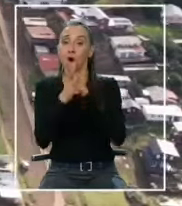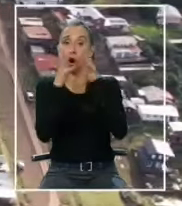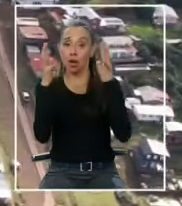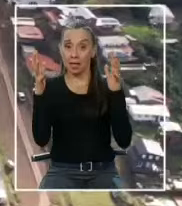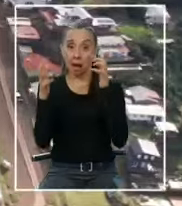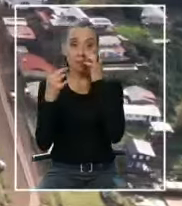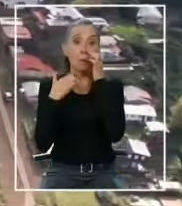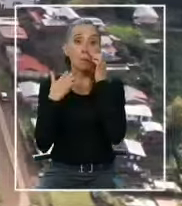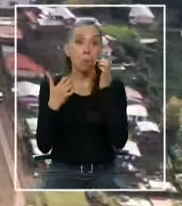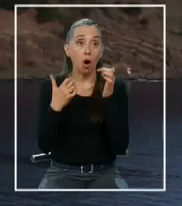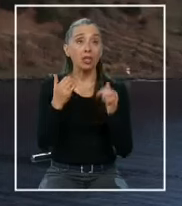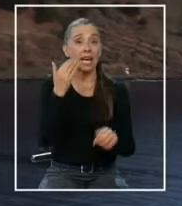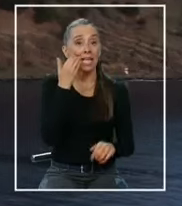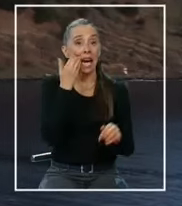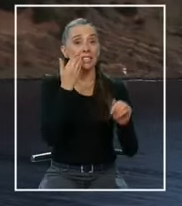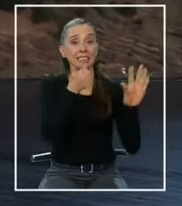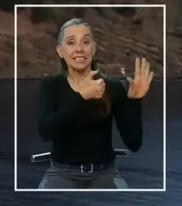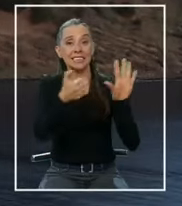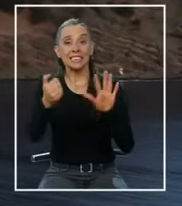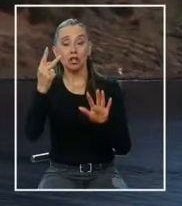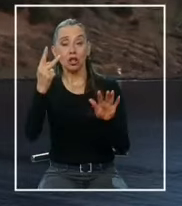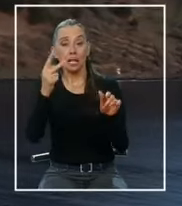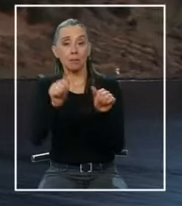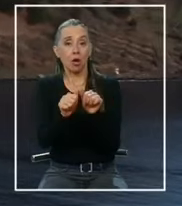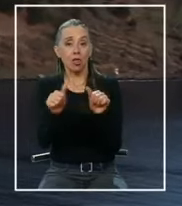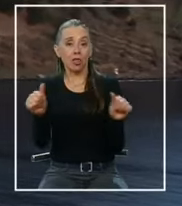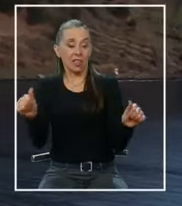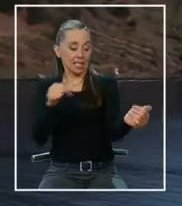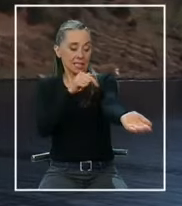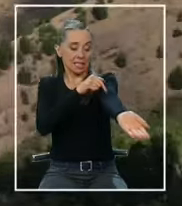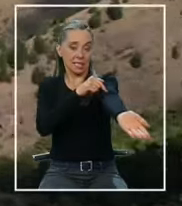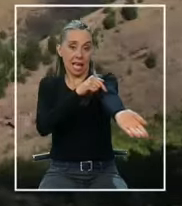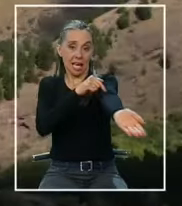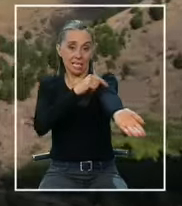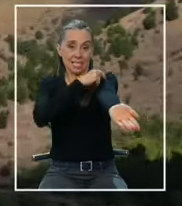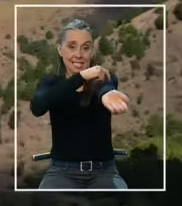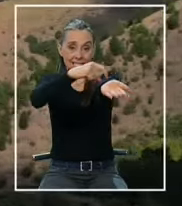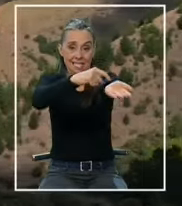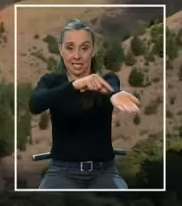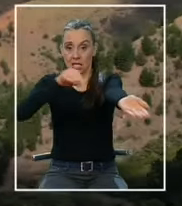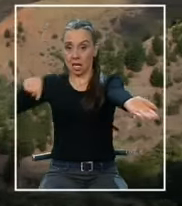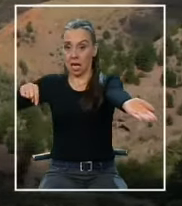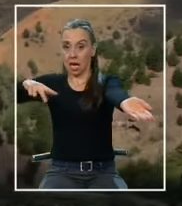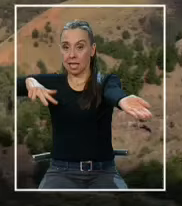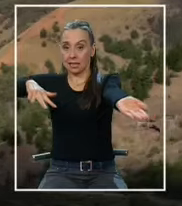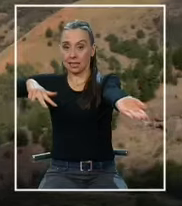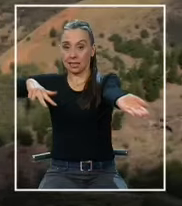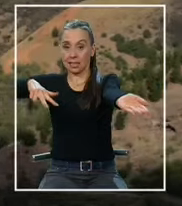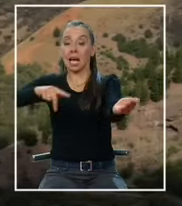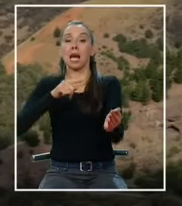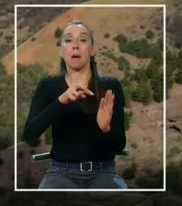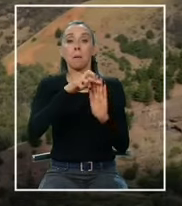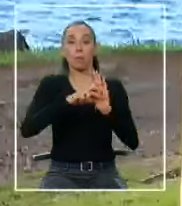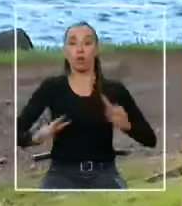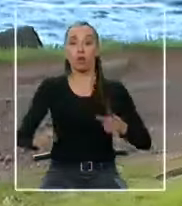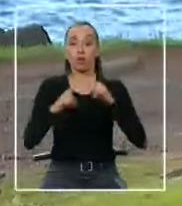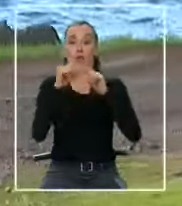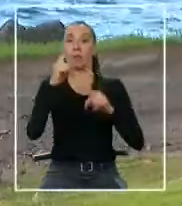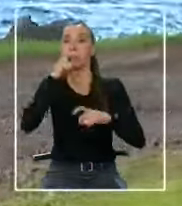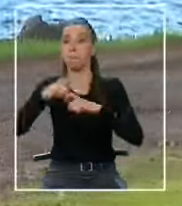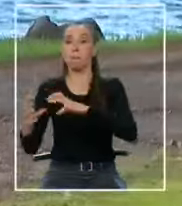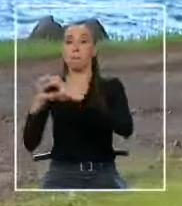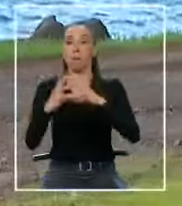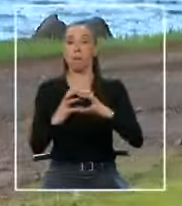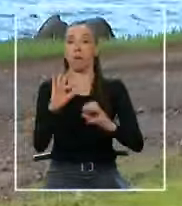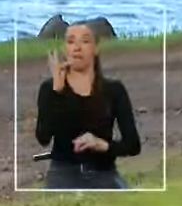si se consideran los casi 600 kilómetros de distancia entre el continente y la isla. El proyecto pretende poner la primera piedra